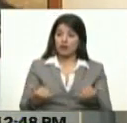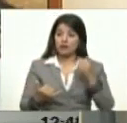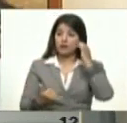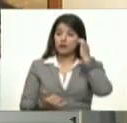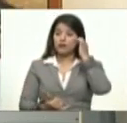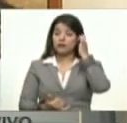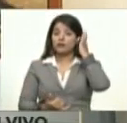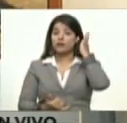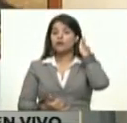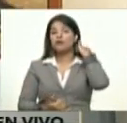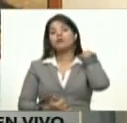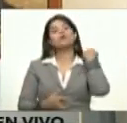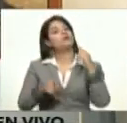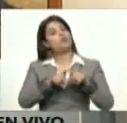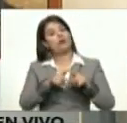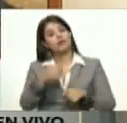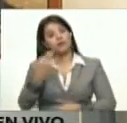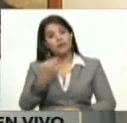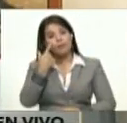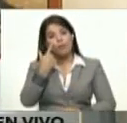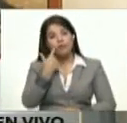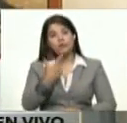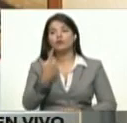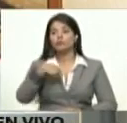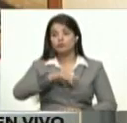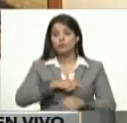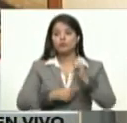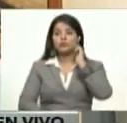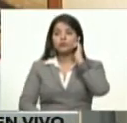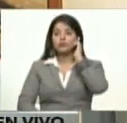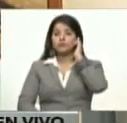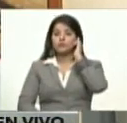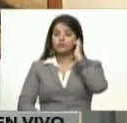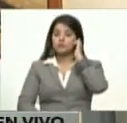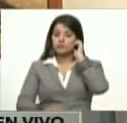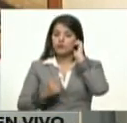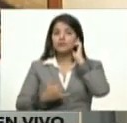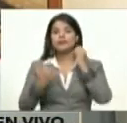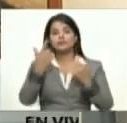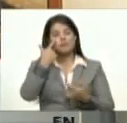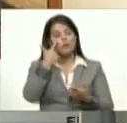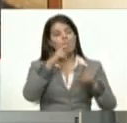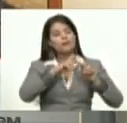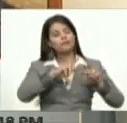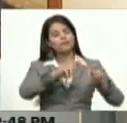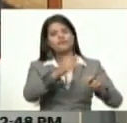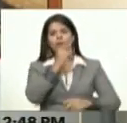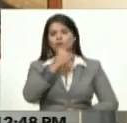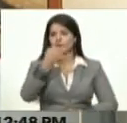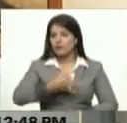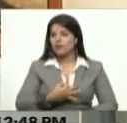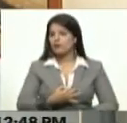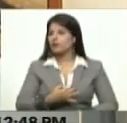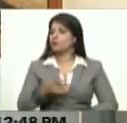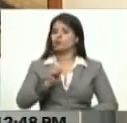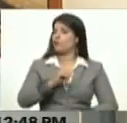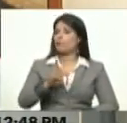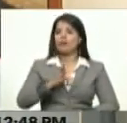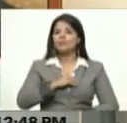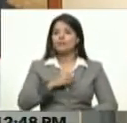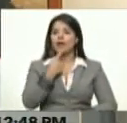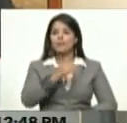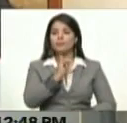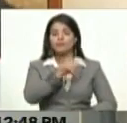de esa utilidad contable real, nosotros vamos a tomar la información fidedigna. Vamos a evitar el ajuste por